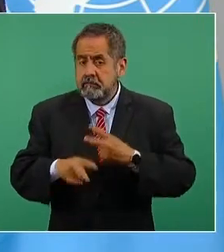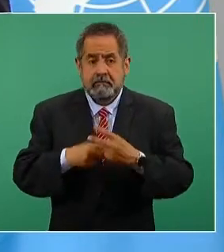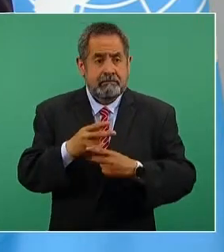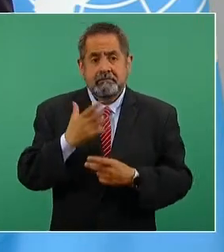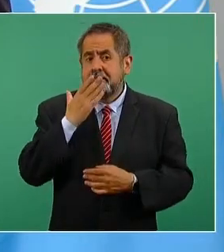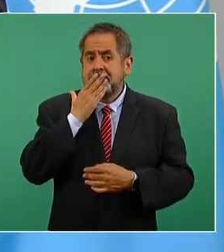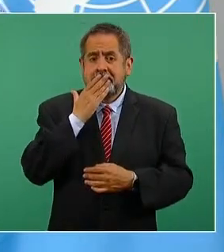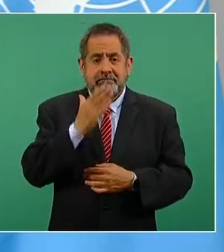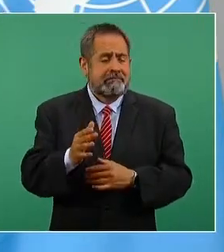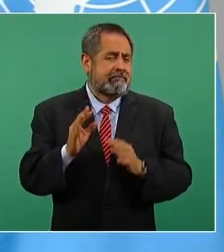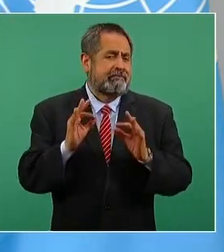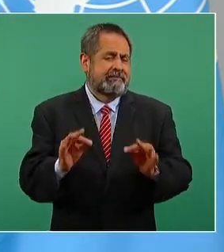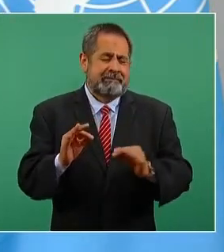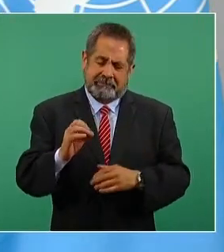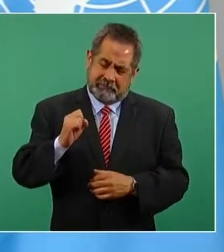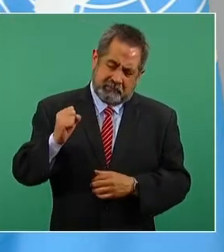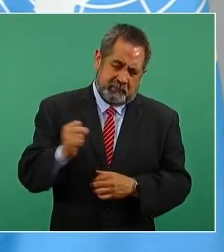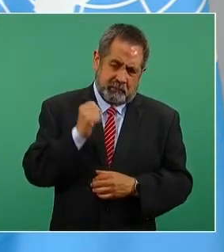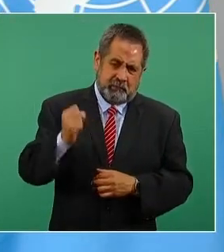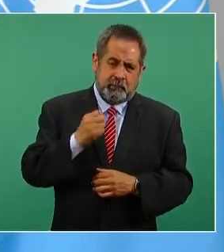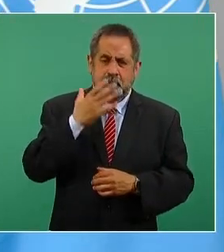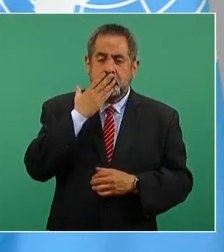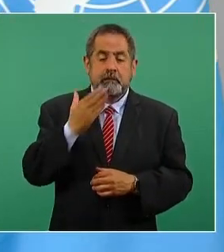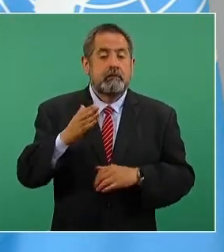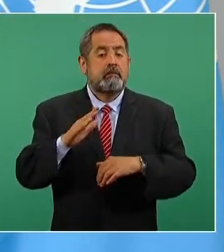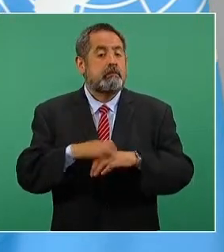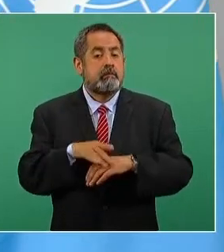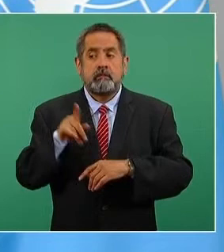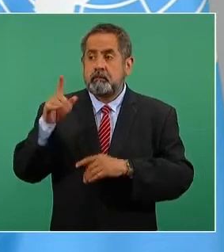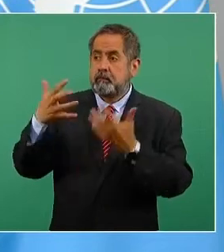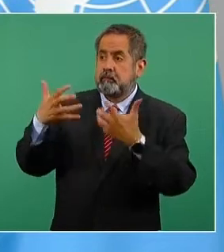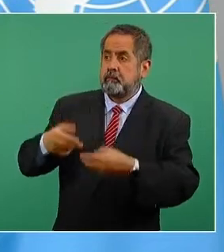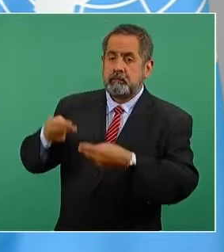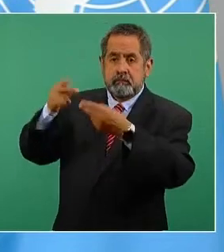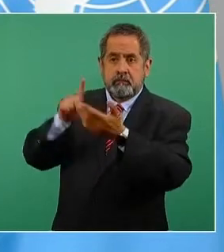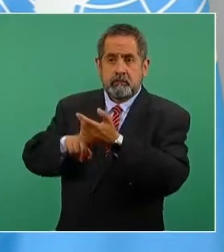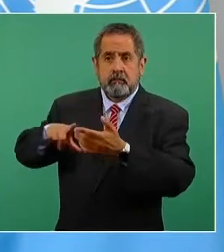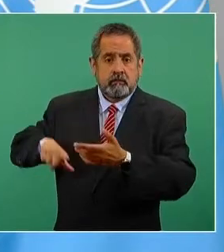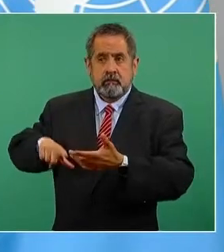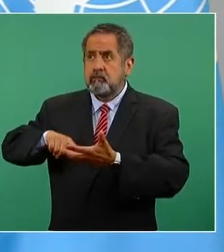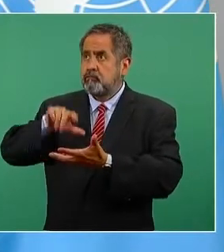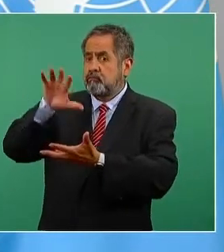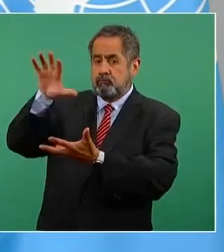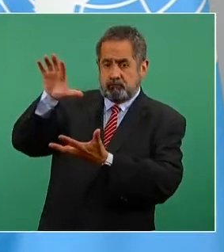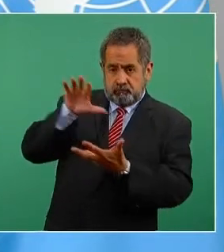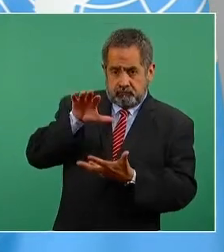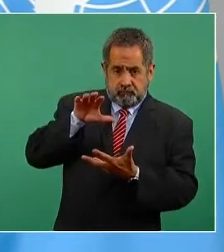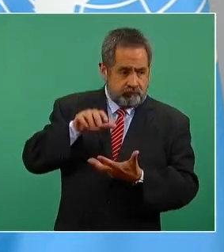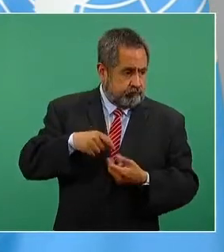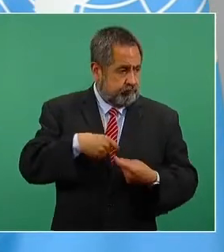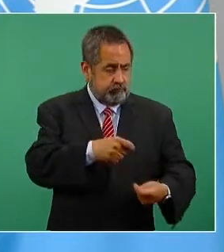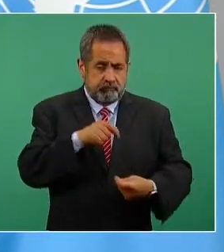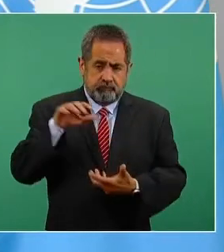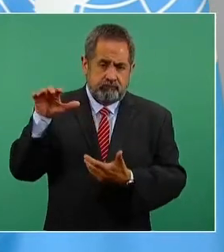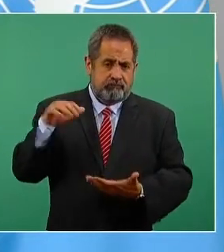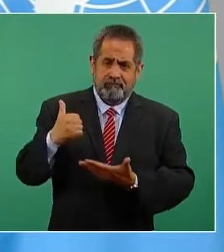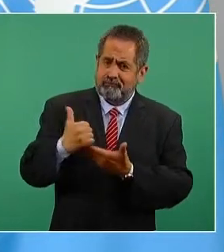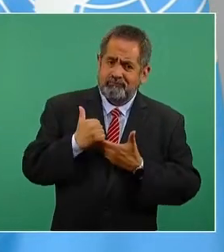cosas porque afortunadamente las farmacéuticas, los gobiernos nos están ayudando y